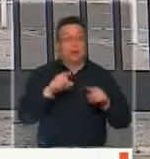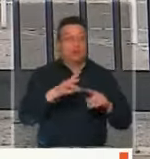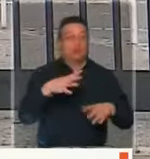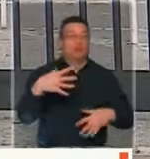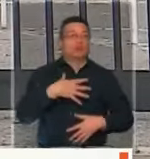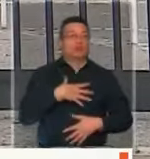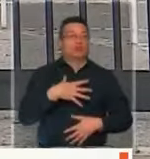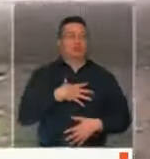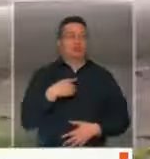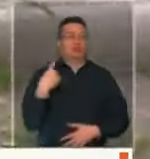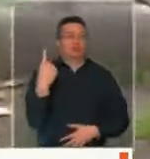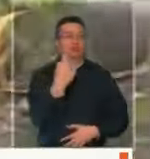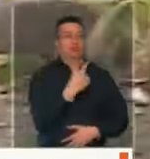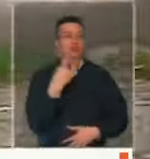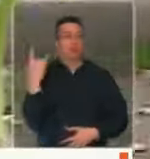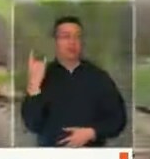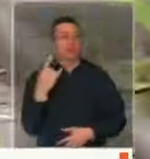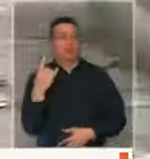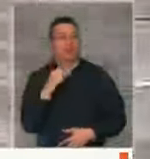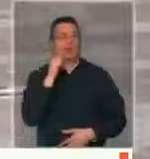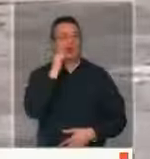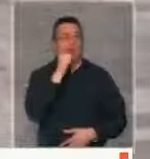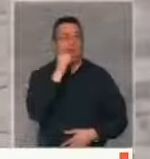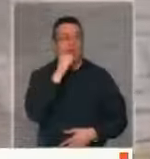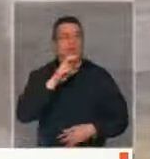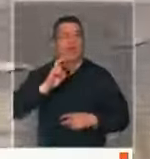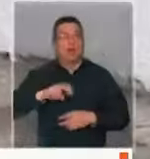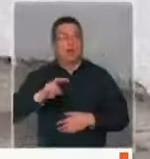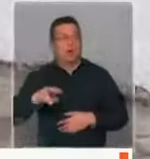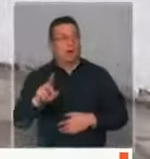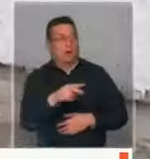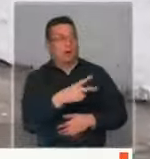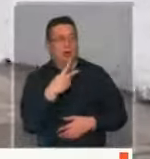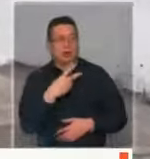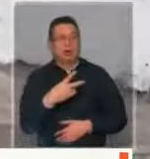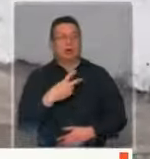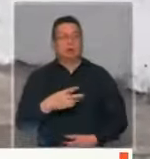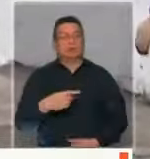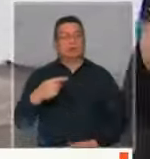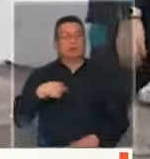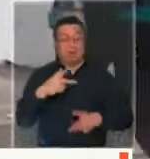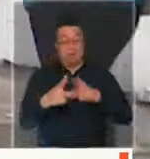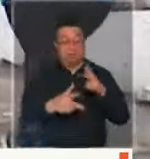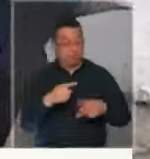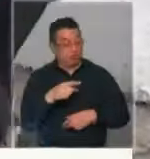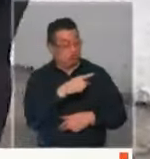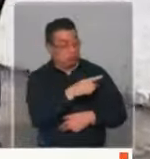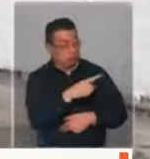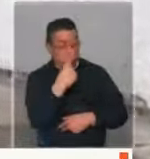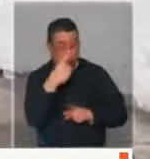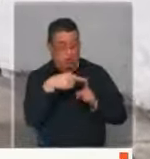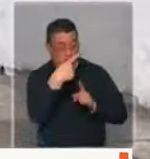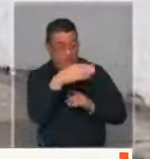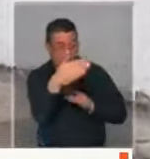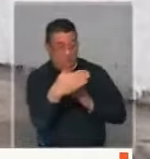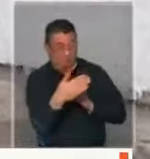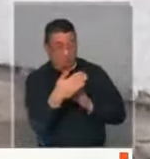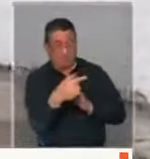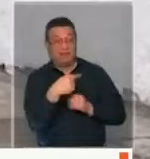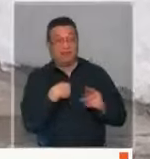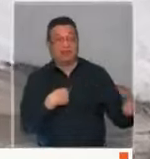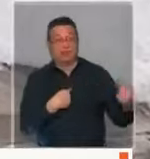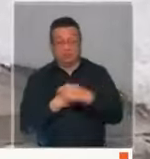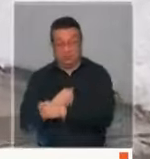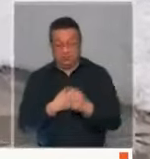entre los universitarios que día a día caminan por ahí. Pensar que desde el metro que está ahí como a menos de una cuadra, llegar aquí como que ya puede